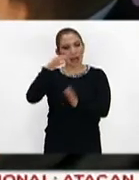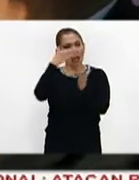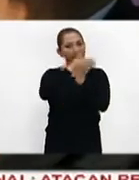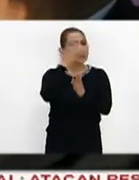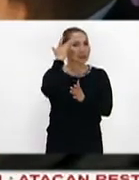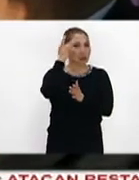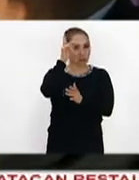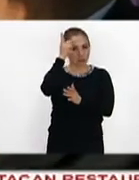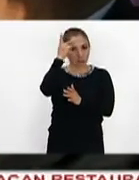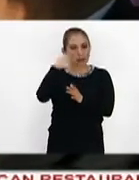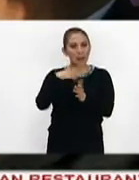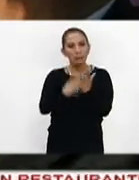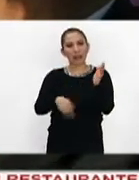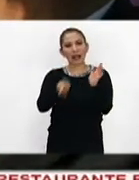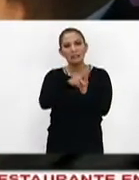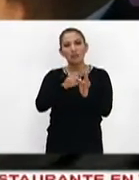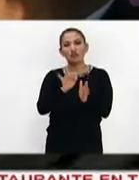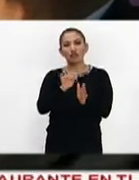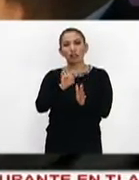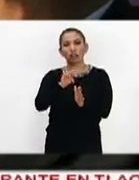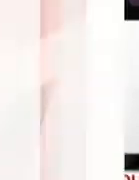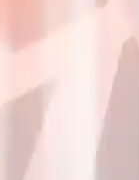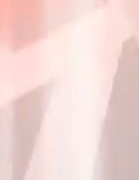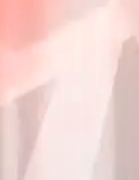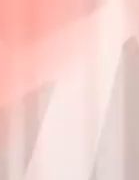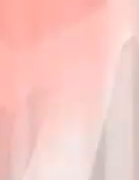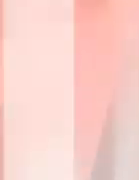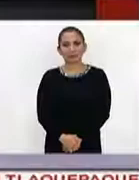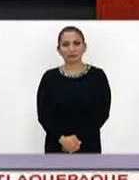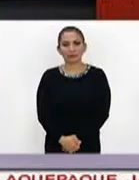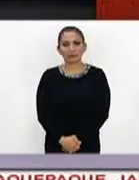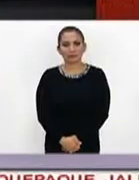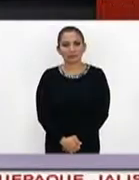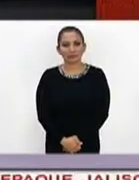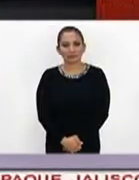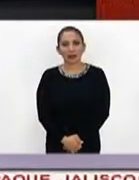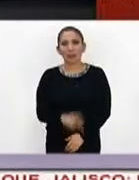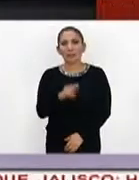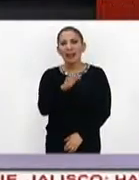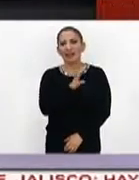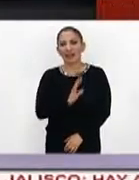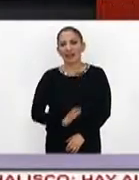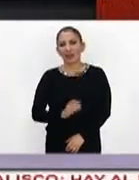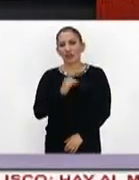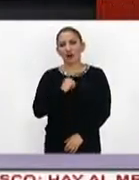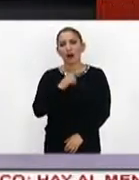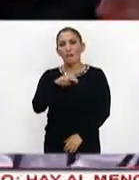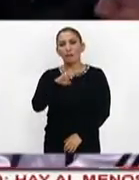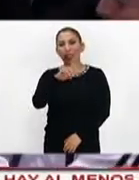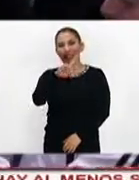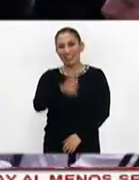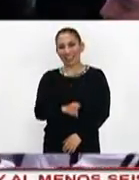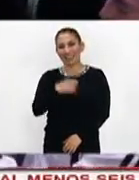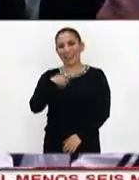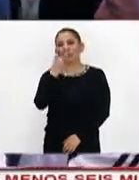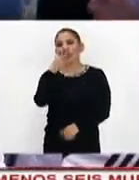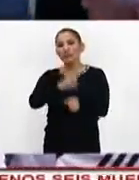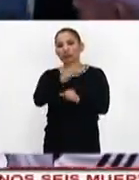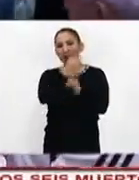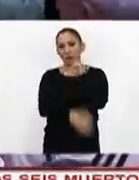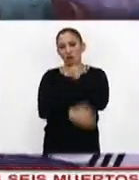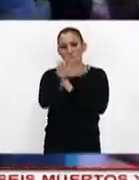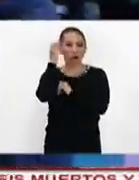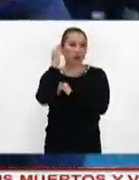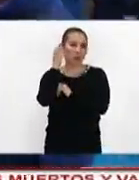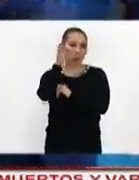San Luis Potosí en la Plaza de Fundidores. El precandidato del PRI, José Antonio Meade, terminó su gira de 2 días en Nuevo León.